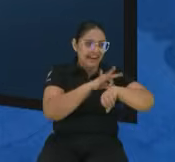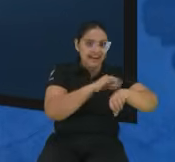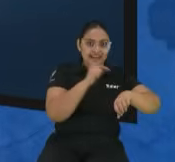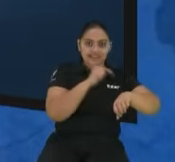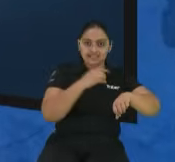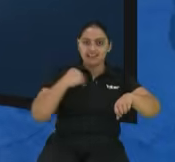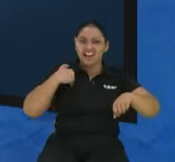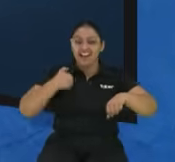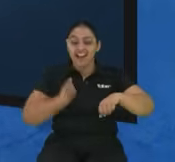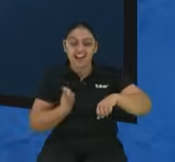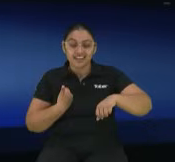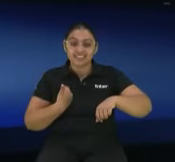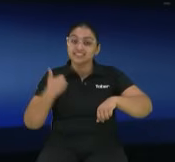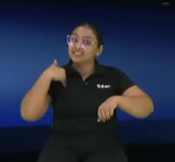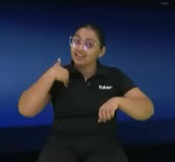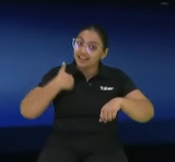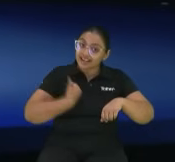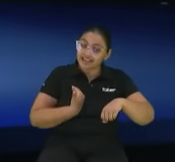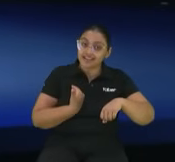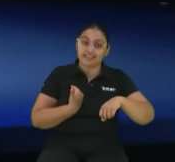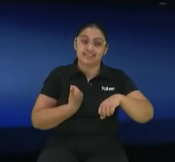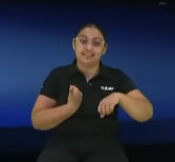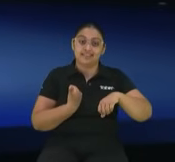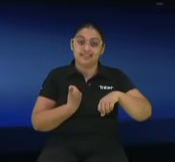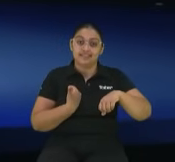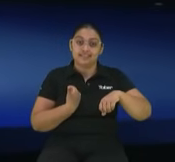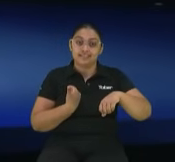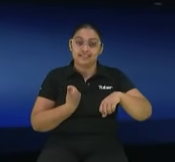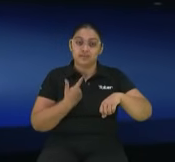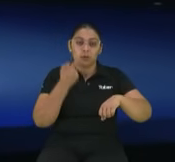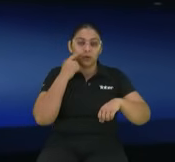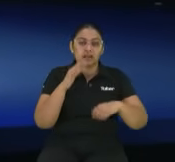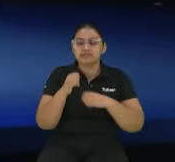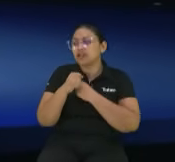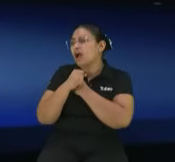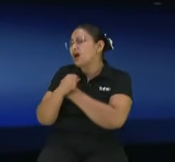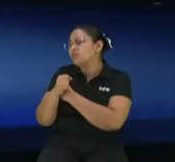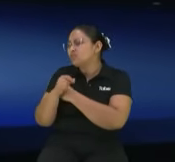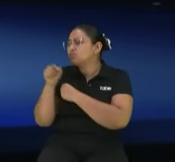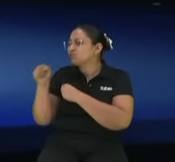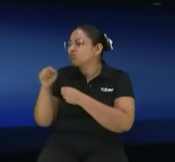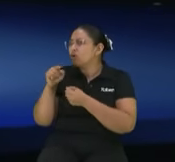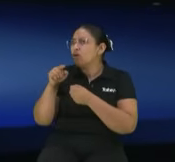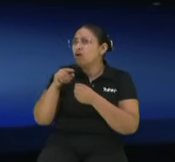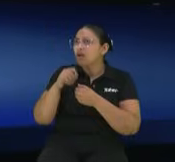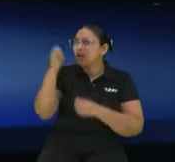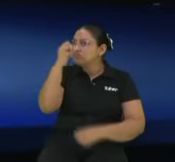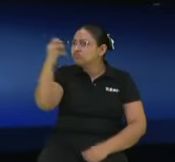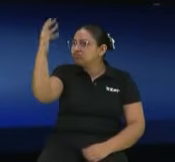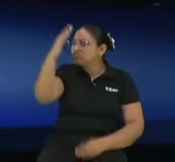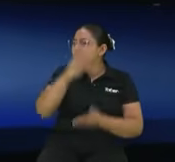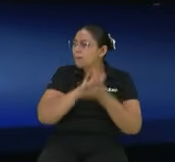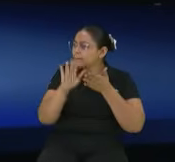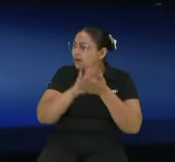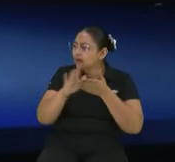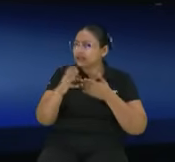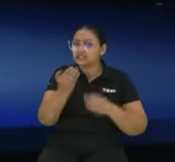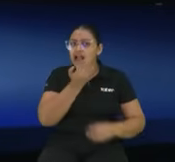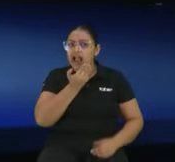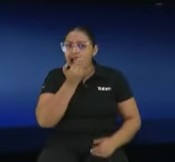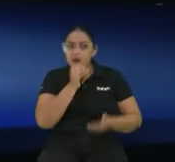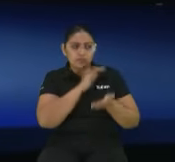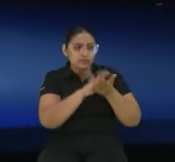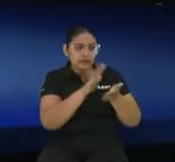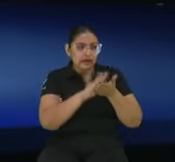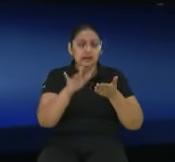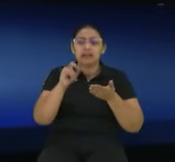cansa se cansa amor pagaste el recibo amor pagaste el agua amor la colegiatura